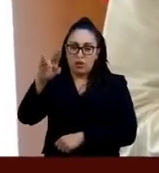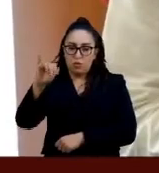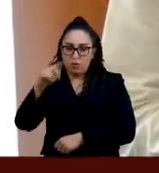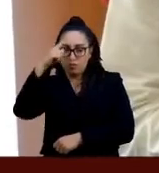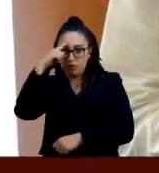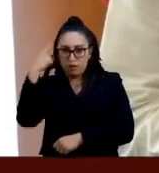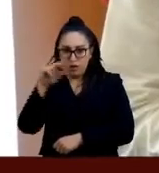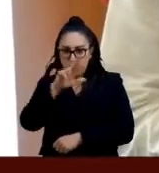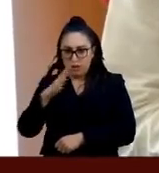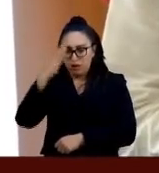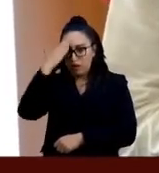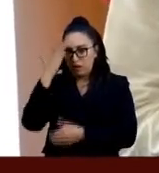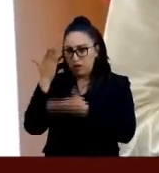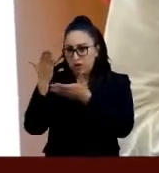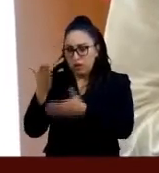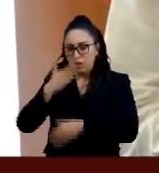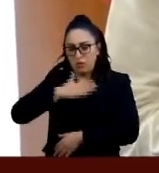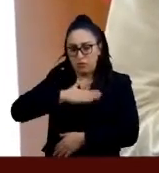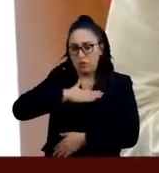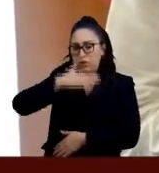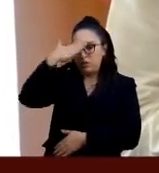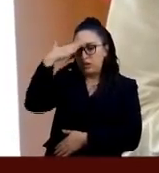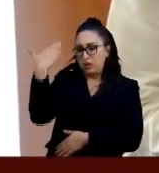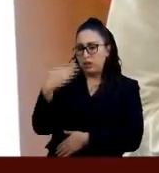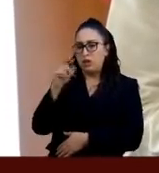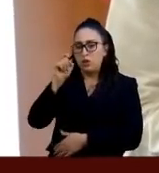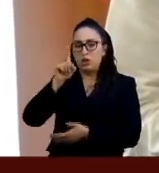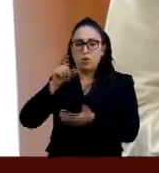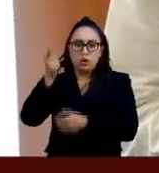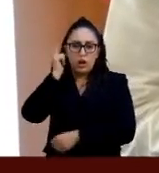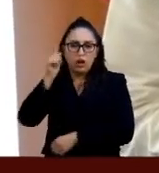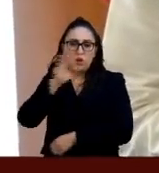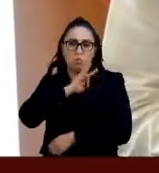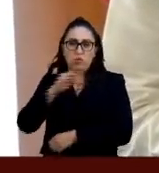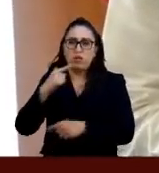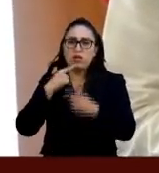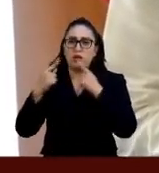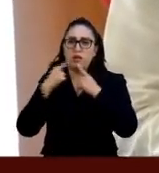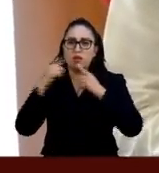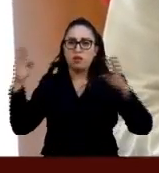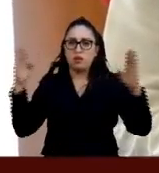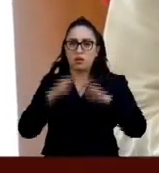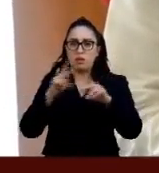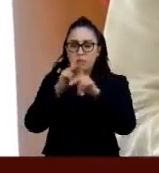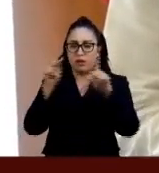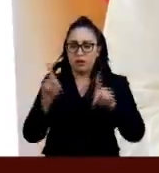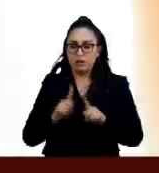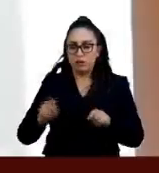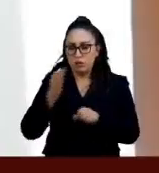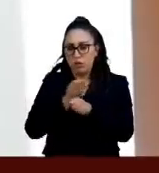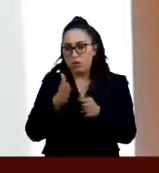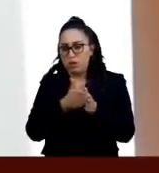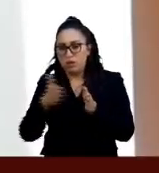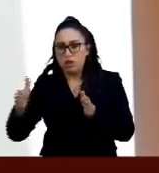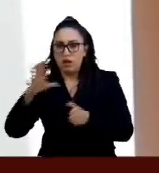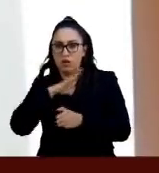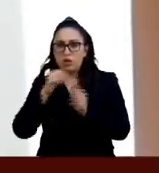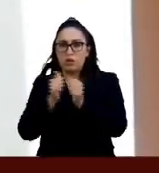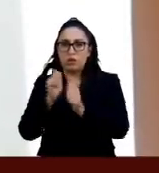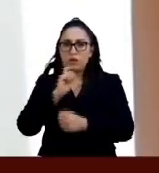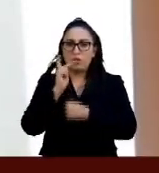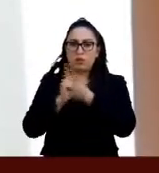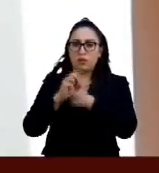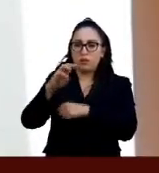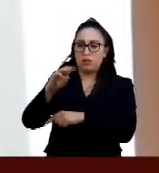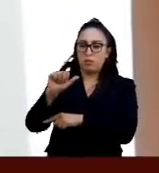a nuestra convicción de que haya una solución pacífica en el conflicto con Marruecos. Los países